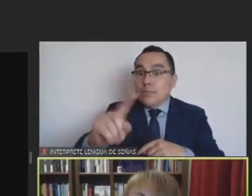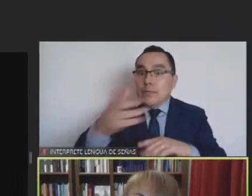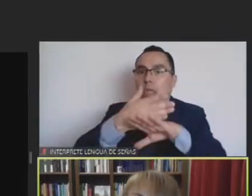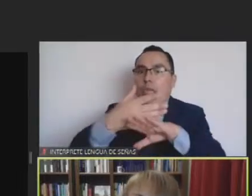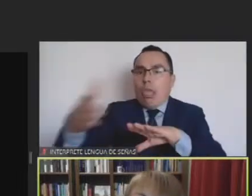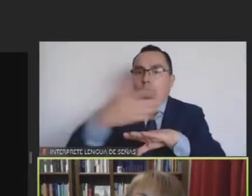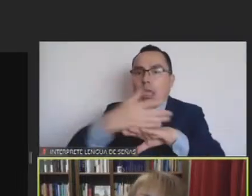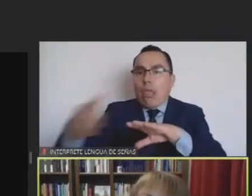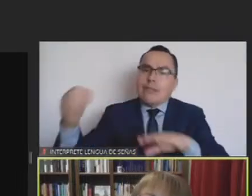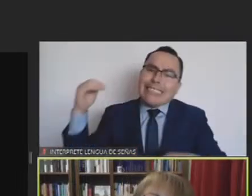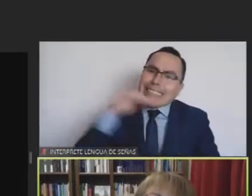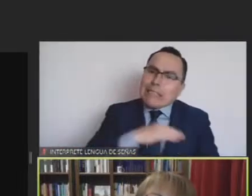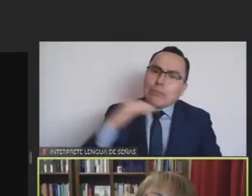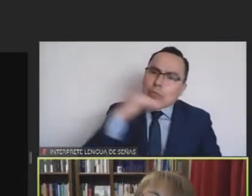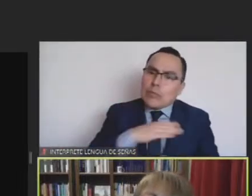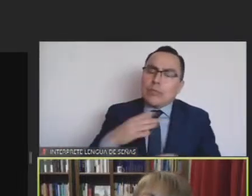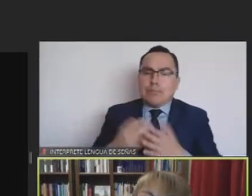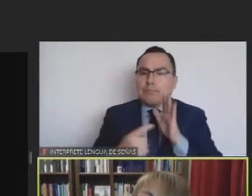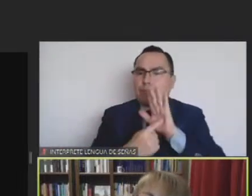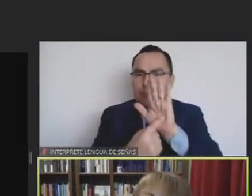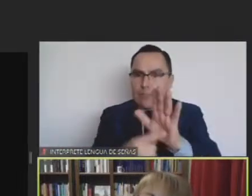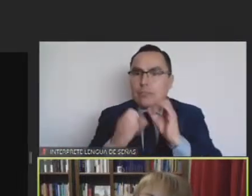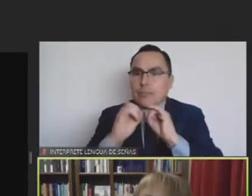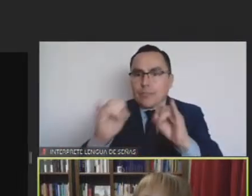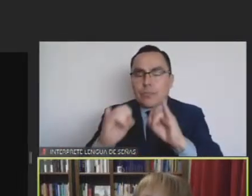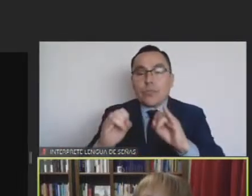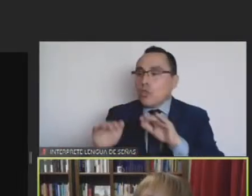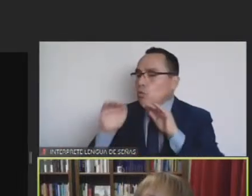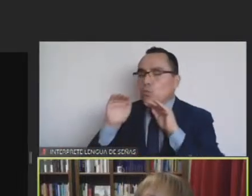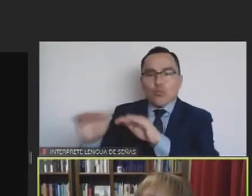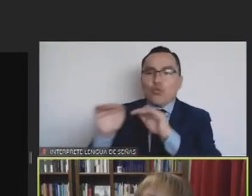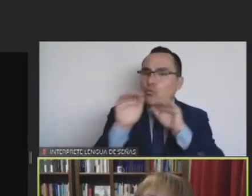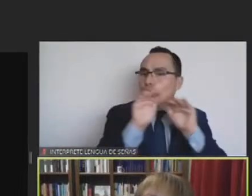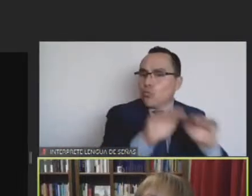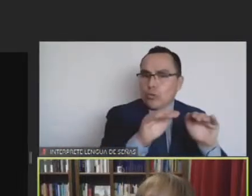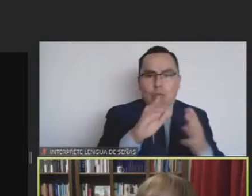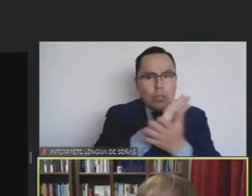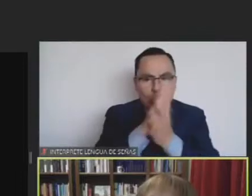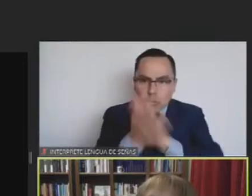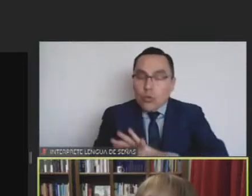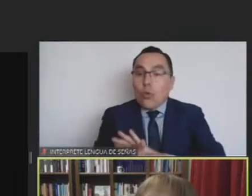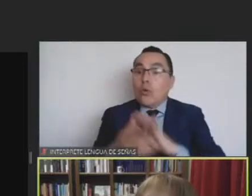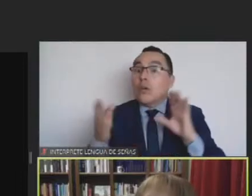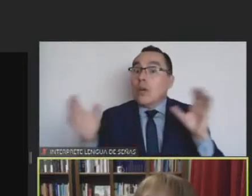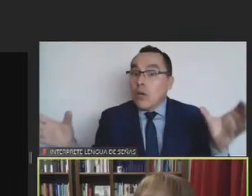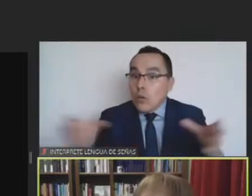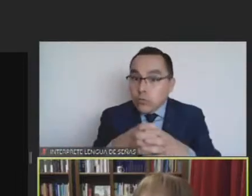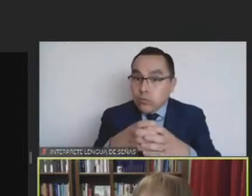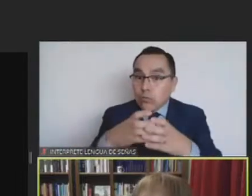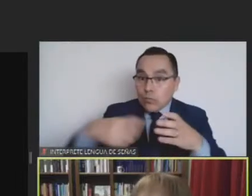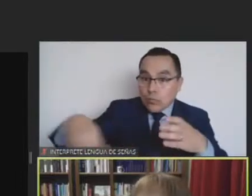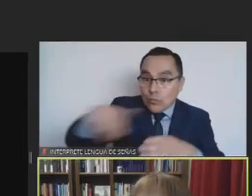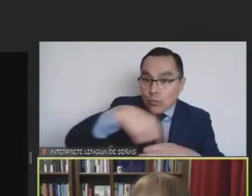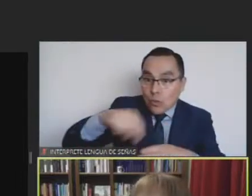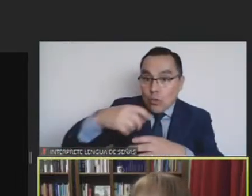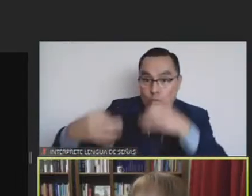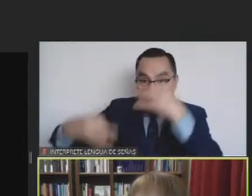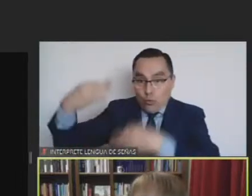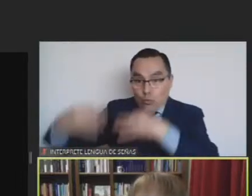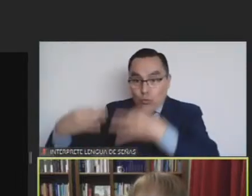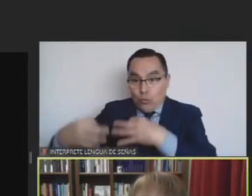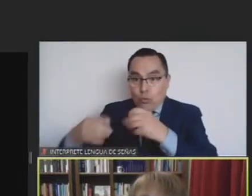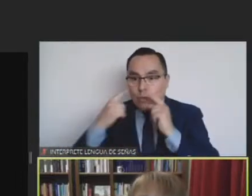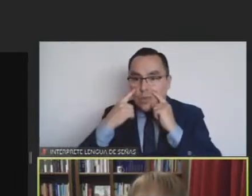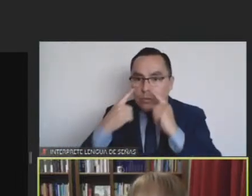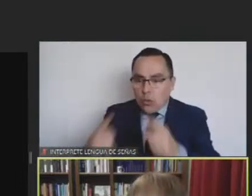tiene que ser oportuna. Y por otro lado, confiable, ¿no es cierto?, de tal manera de que se llegue a tener efectivo conocimiento de cómo opera el